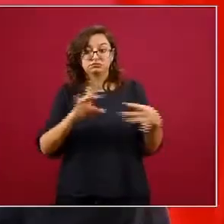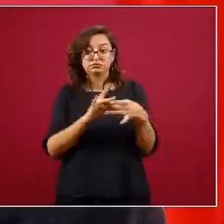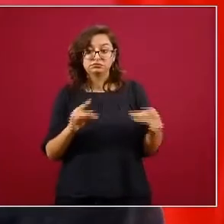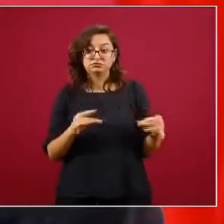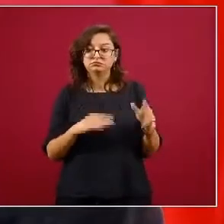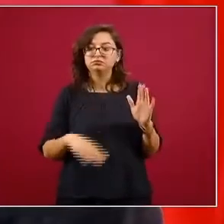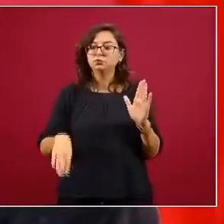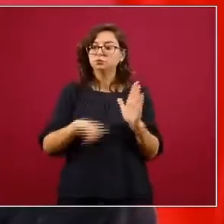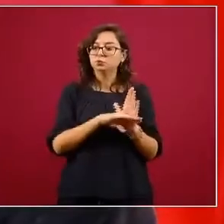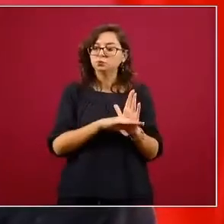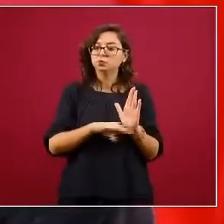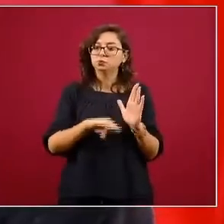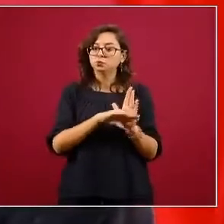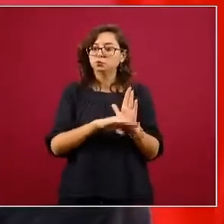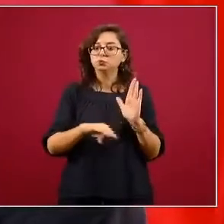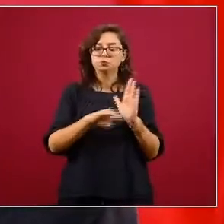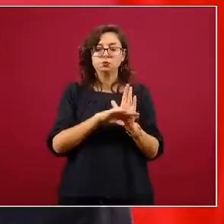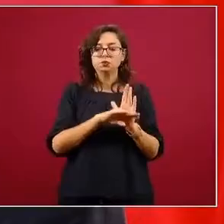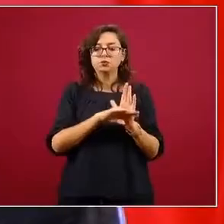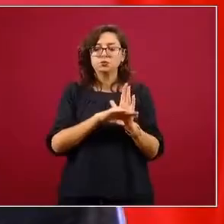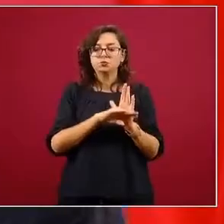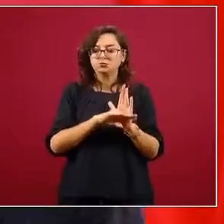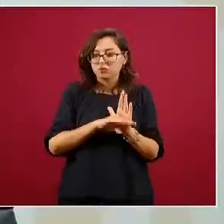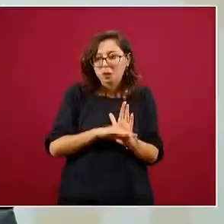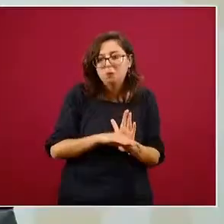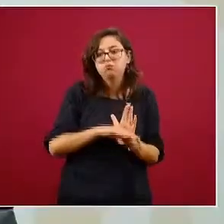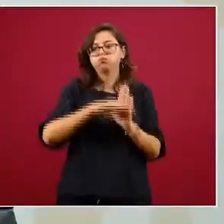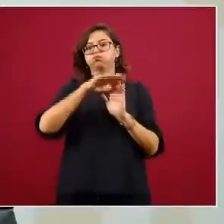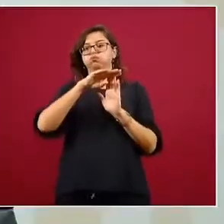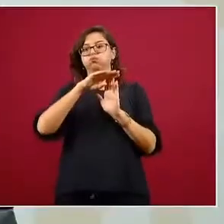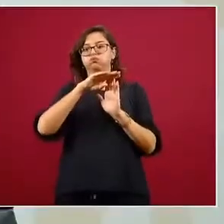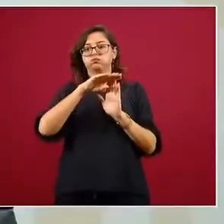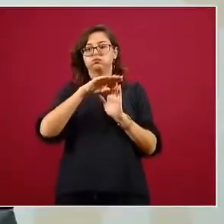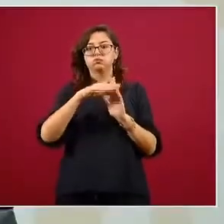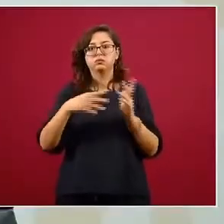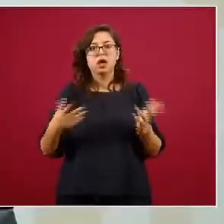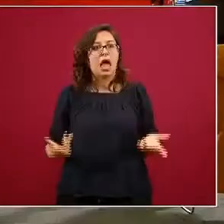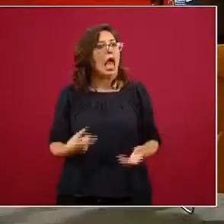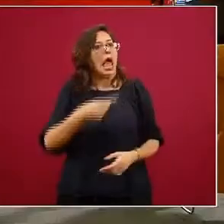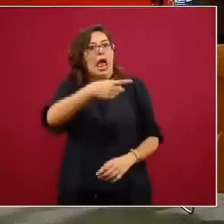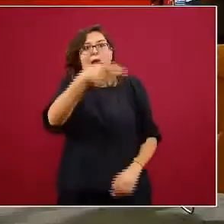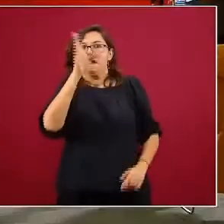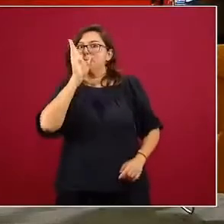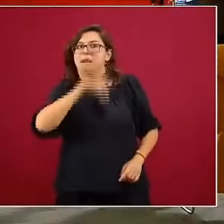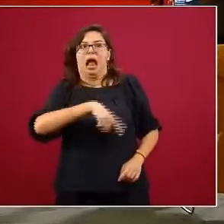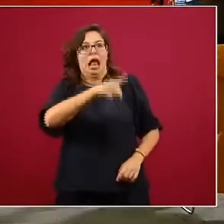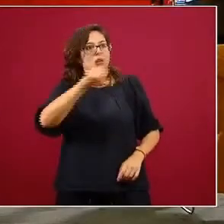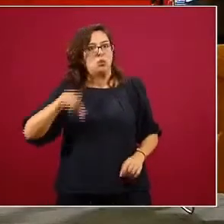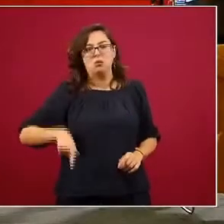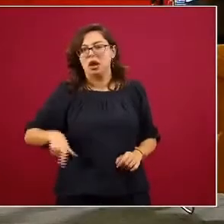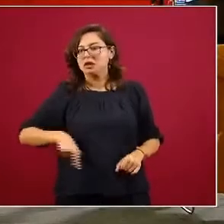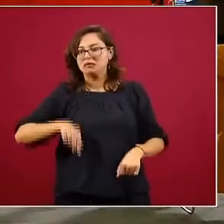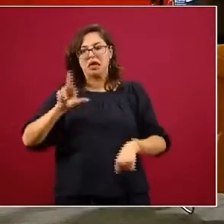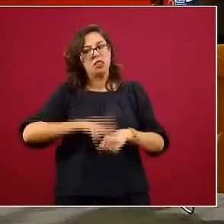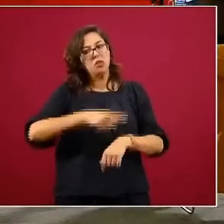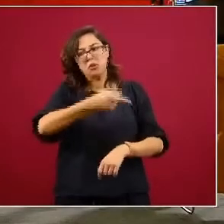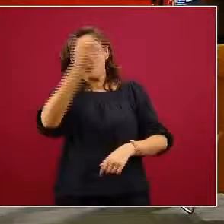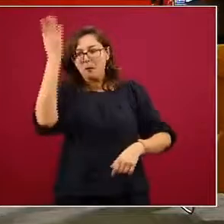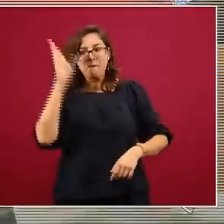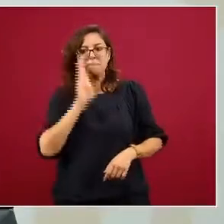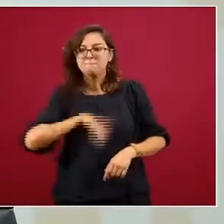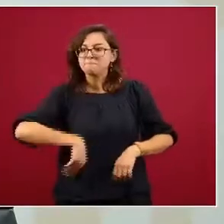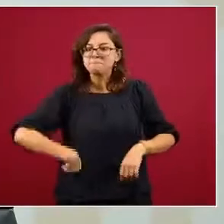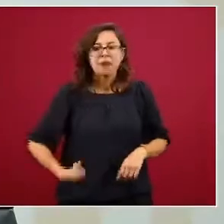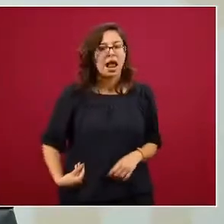Se estancó la reducción, ahora ya repuntó. No hay que criticar al gobernador o gobernadora que tiene sobre